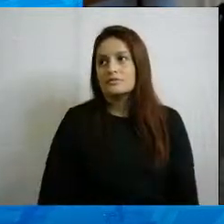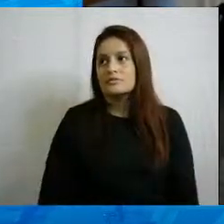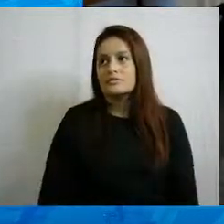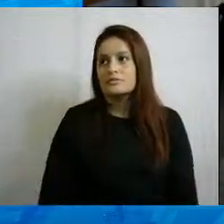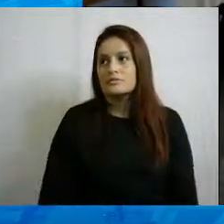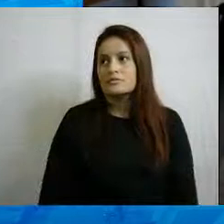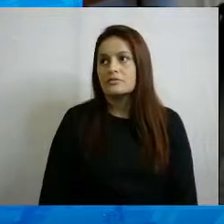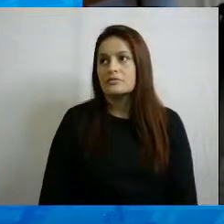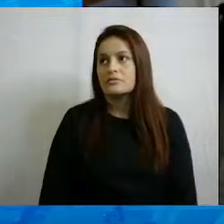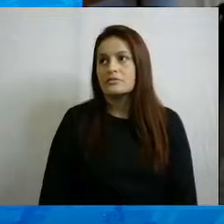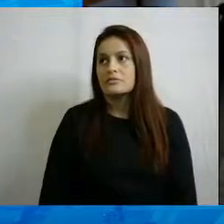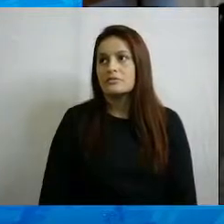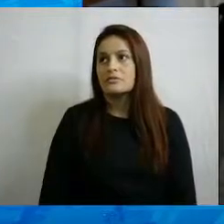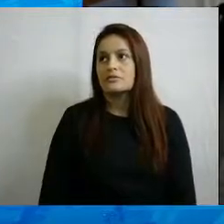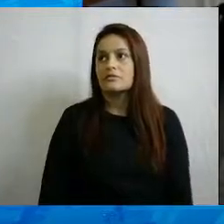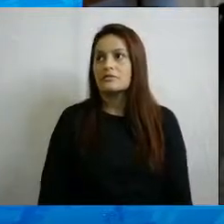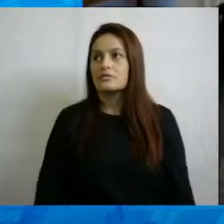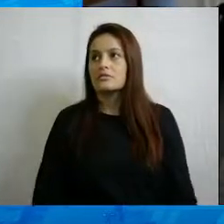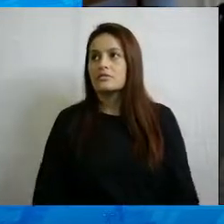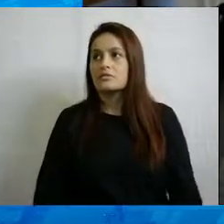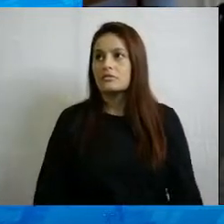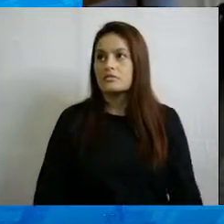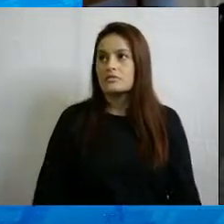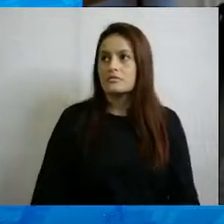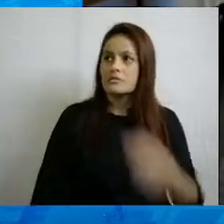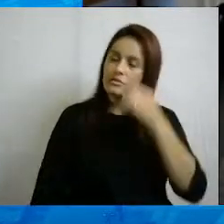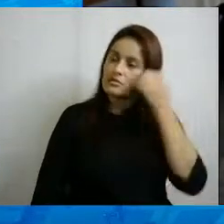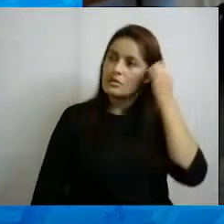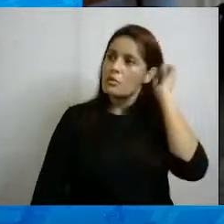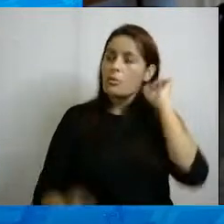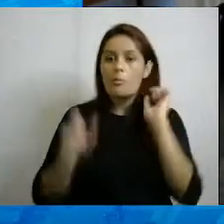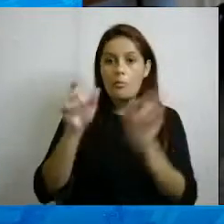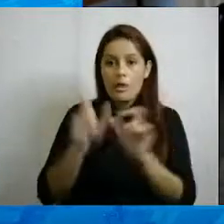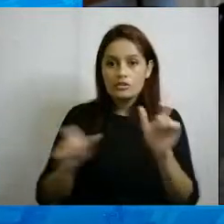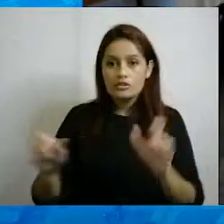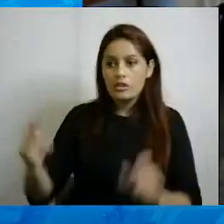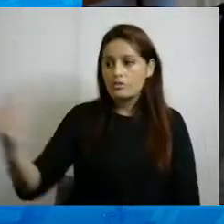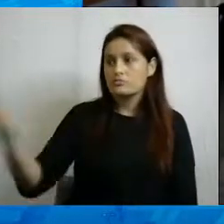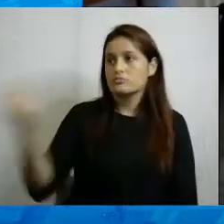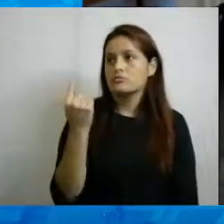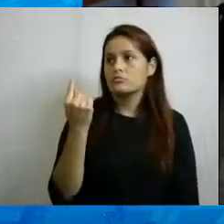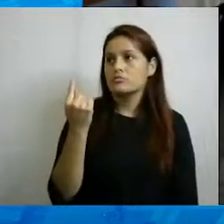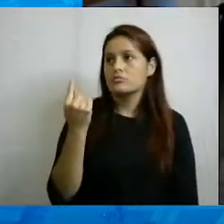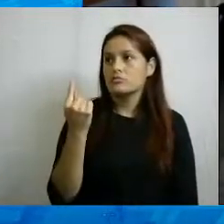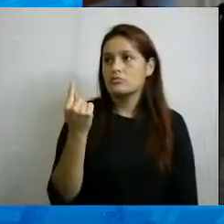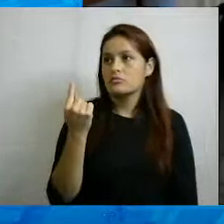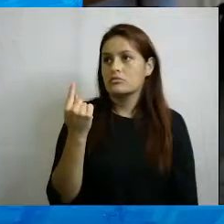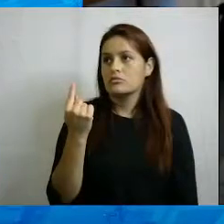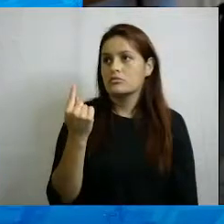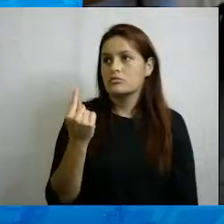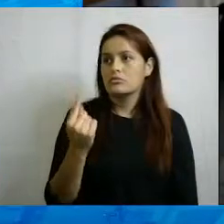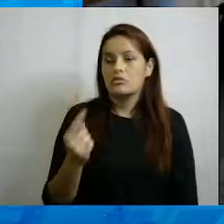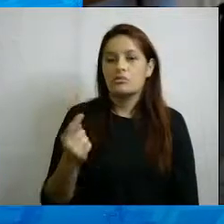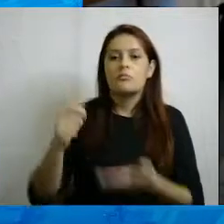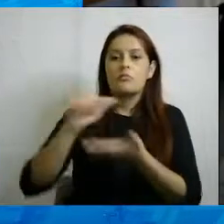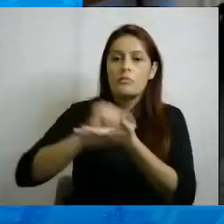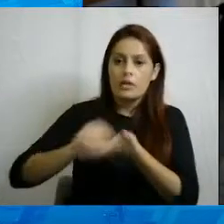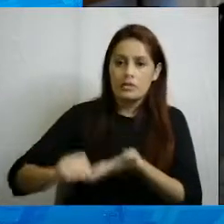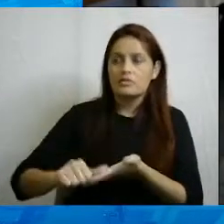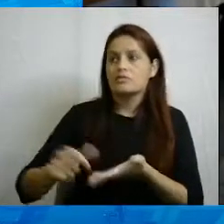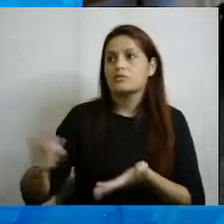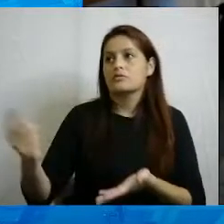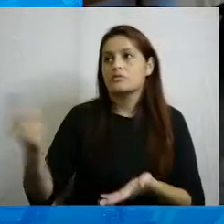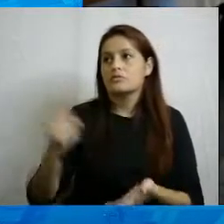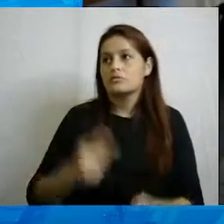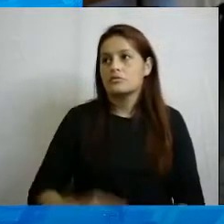más me daba cosa que no esperaban que se fuera la gente. Se ponían así como, aquí vengo yo. Usted, señora, ya cabríate